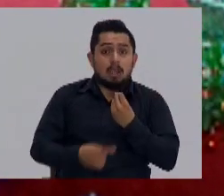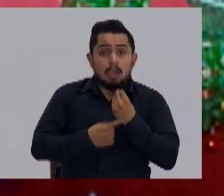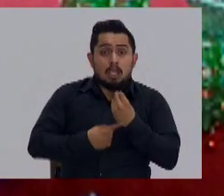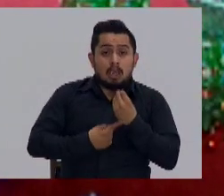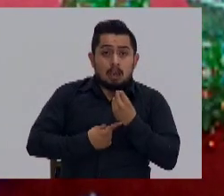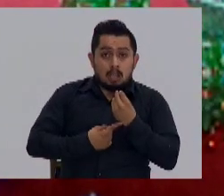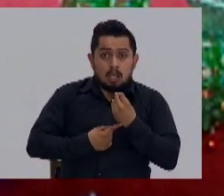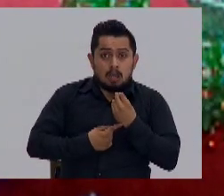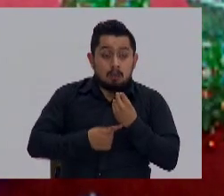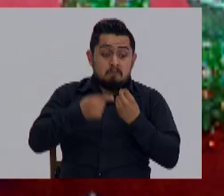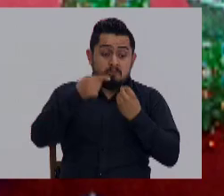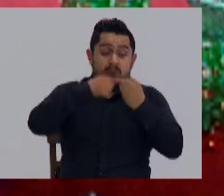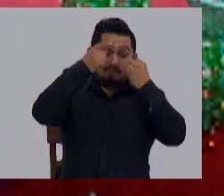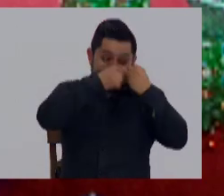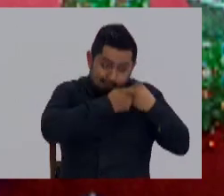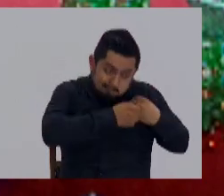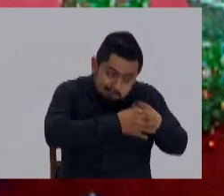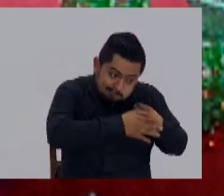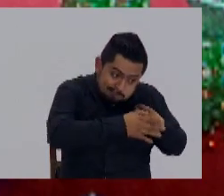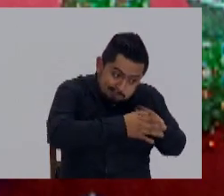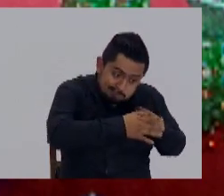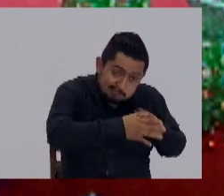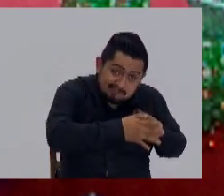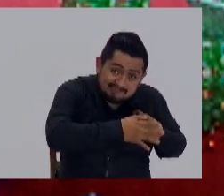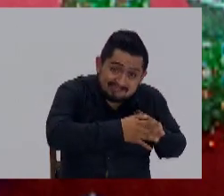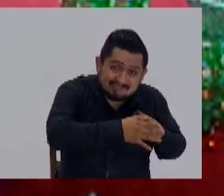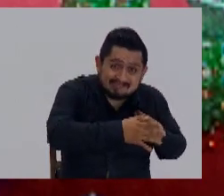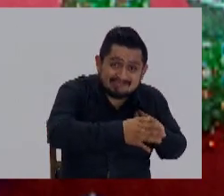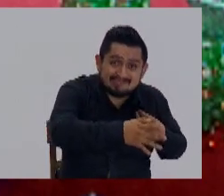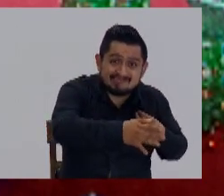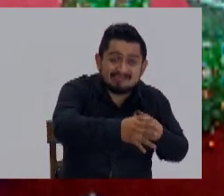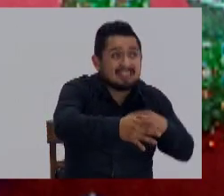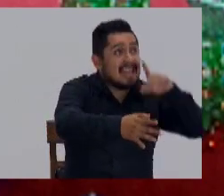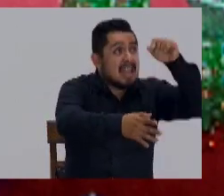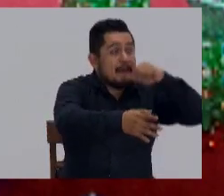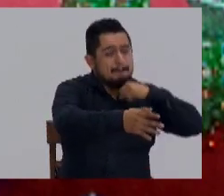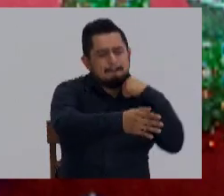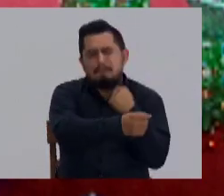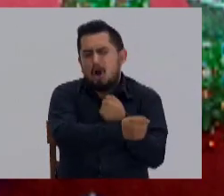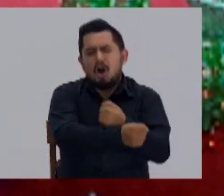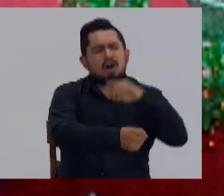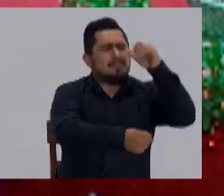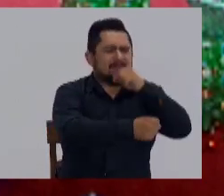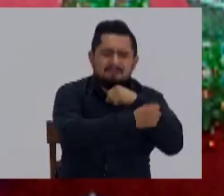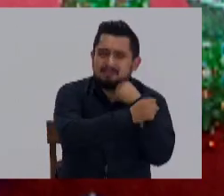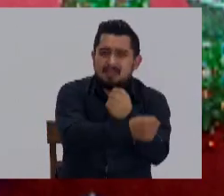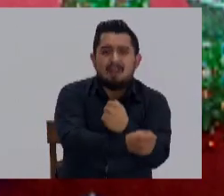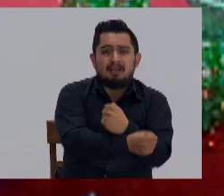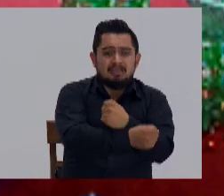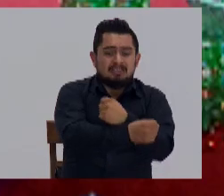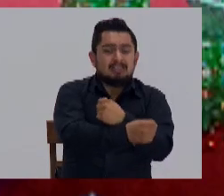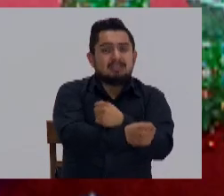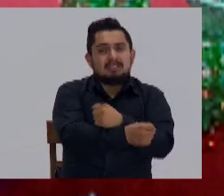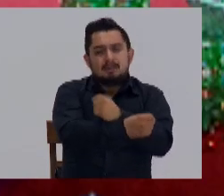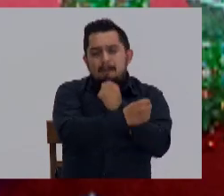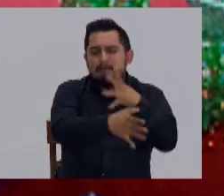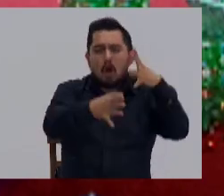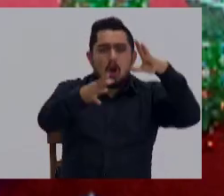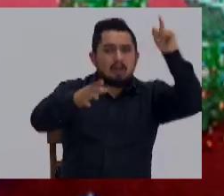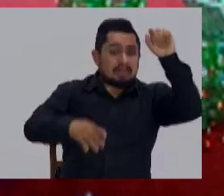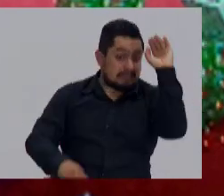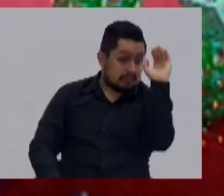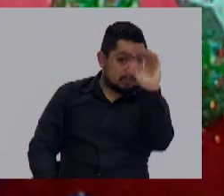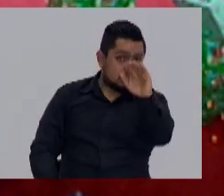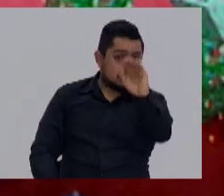Pero desde ahí el amor de Dios ha sido tan grande que que Él llamó y